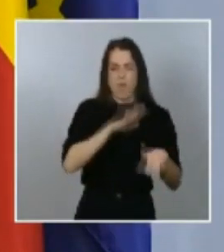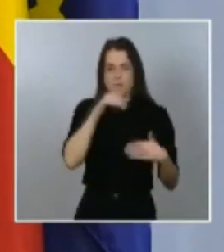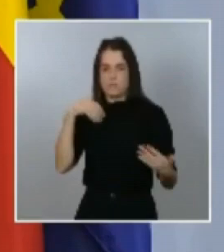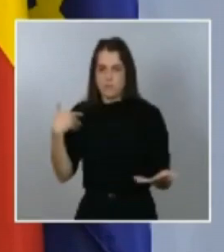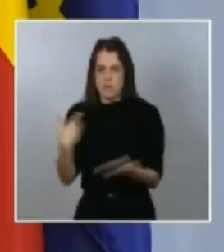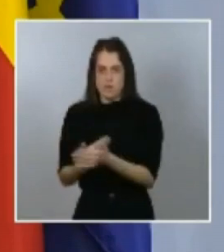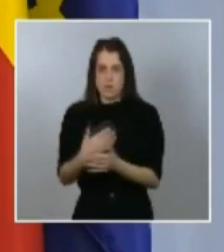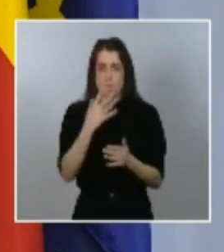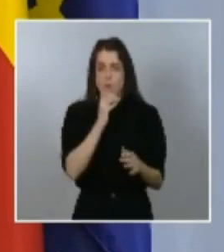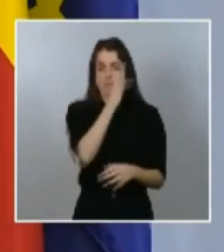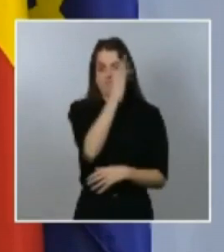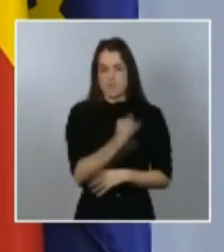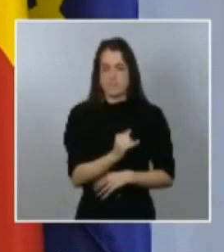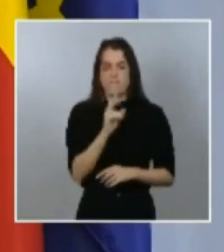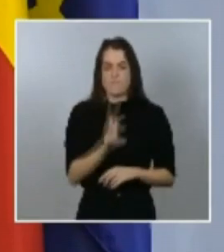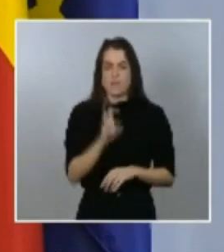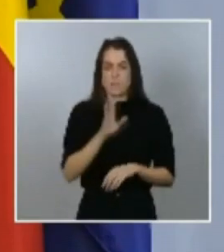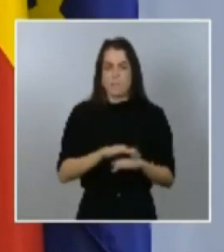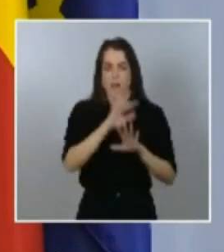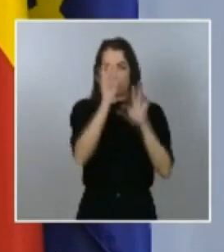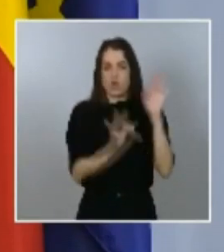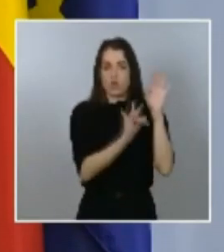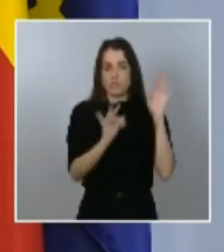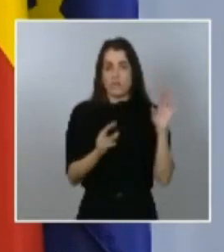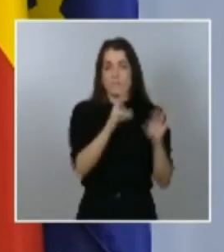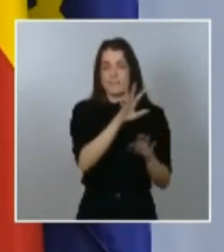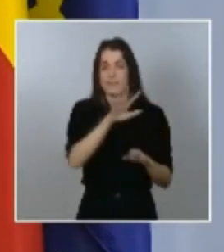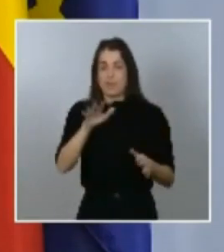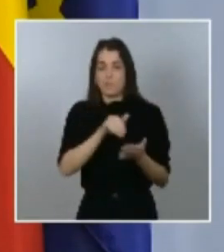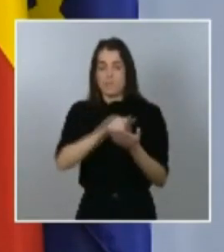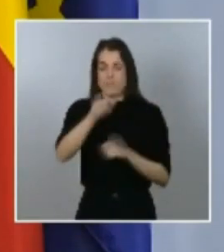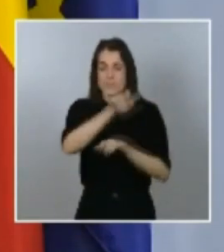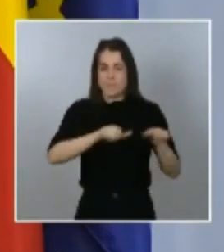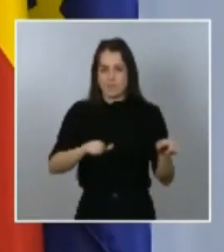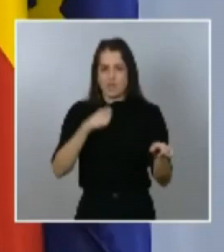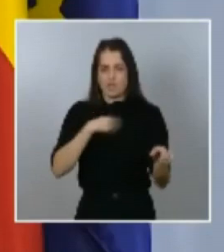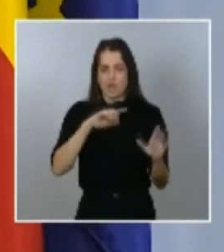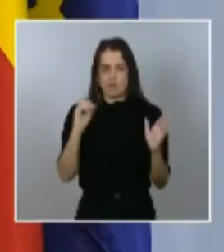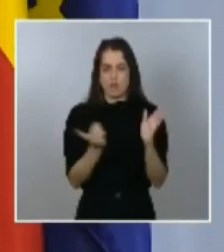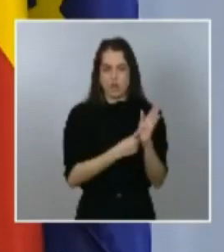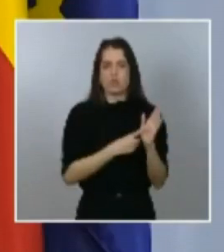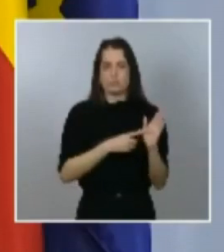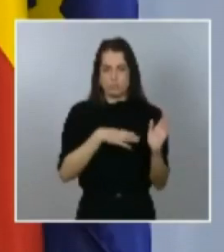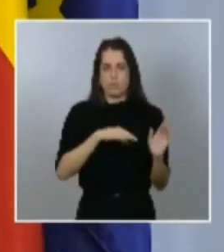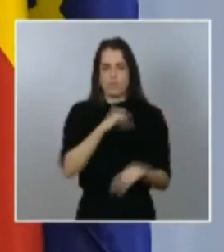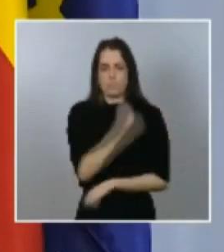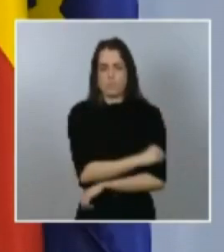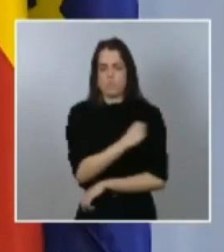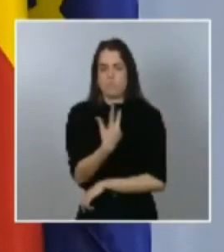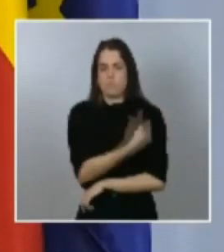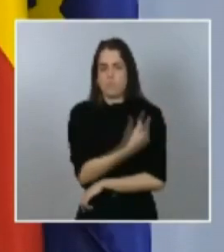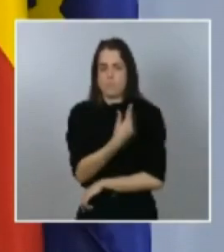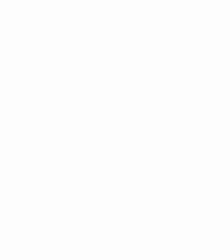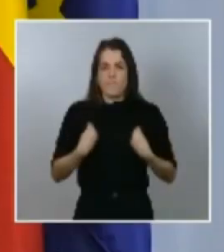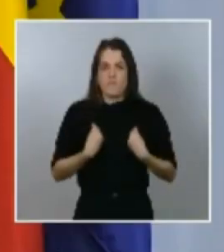servirá para inmunizar a un total de 25 millones de personas, porque recuerdan que esta vacuna requiere de una